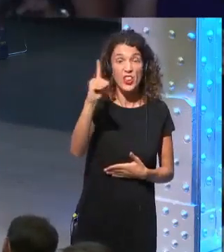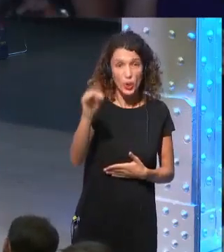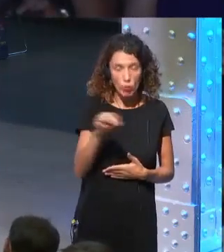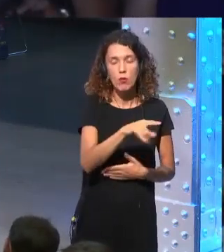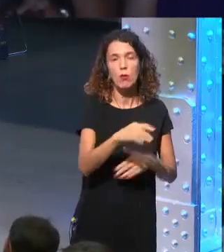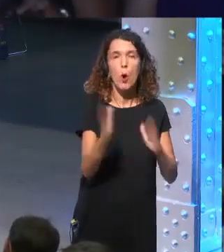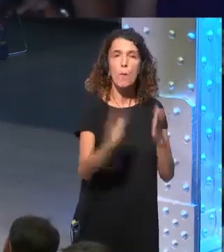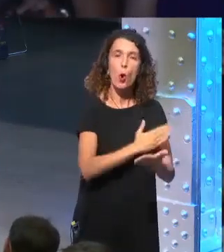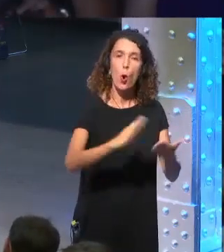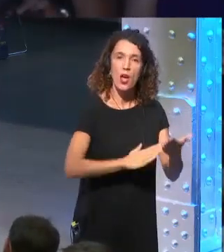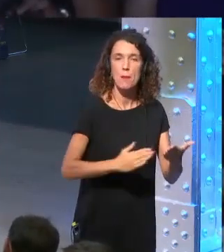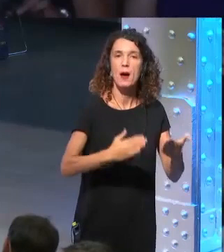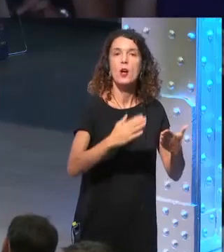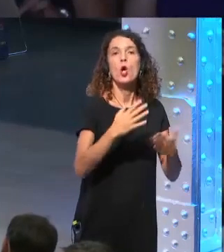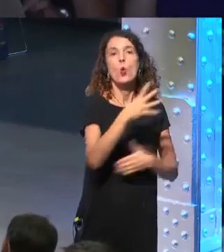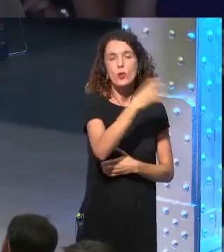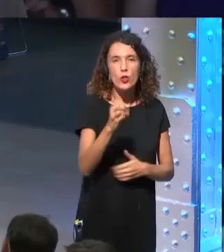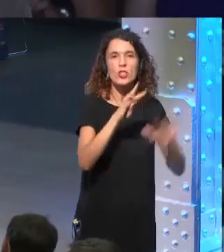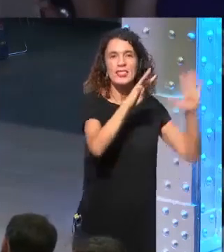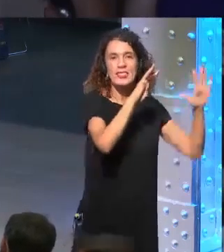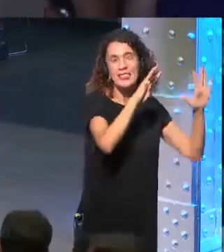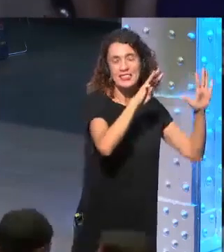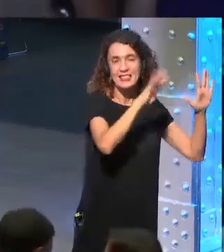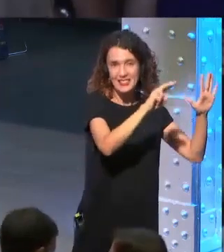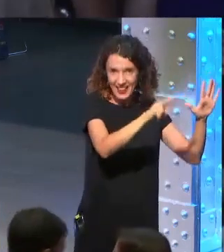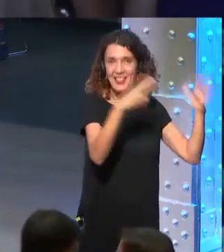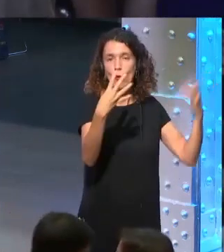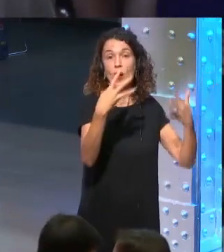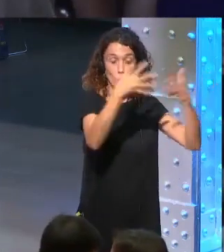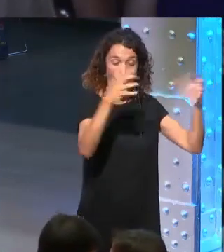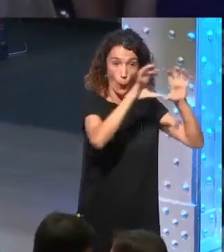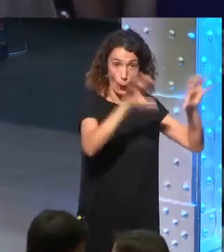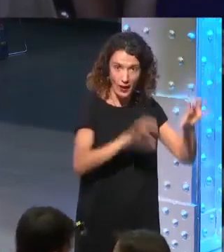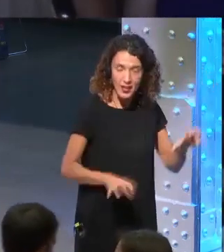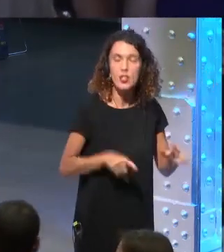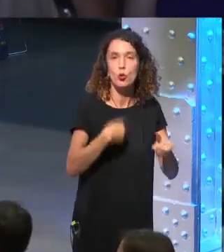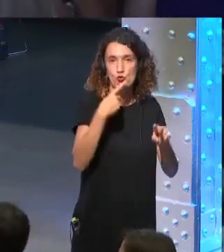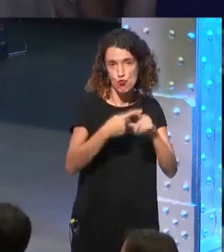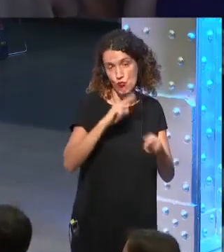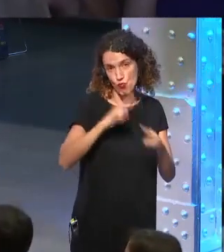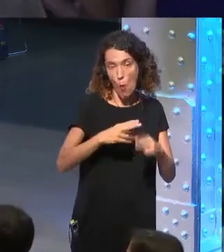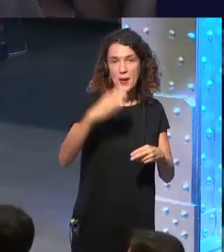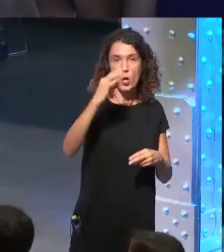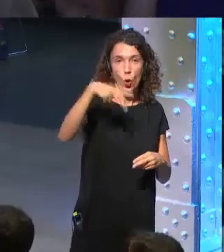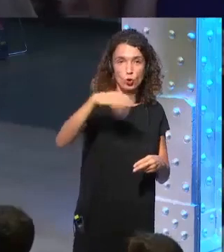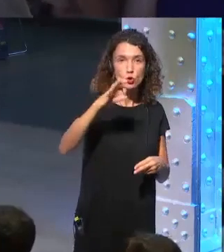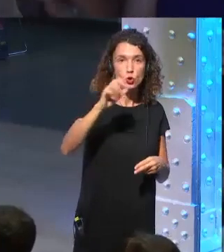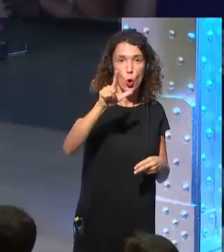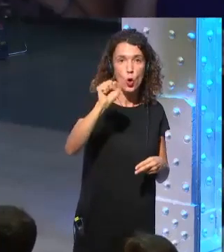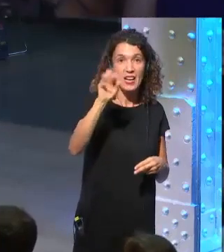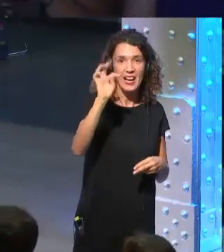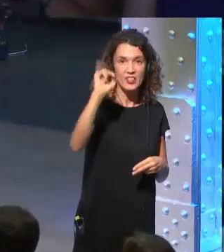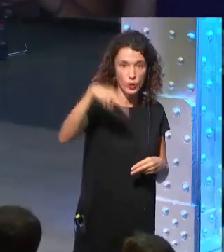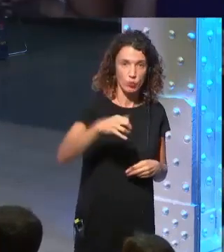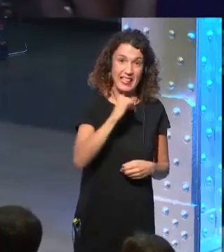escribió un poema de 474 versos conocido como Consolatio ad Liviam.